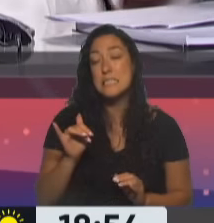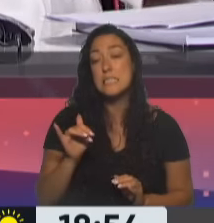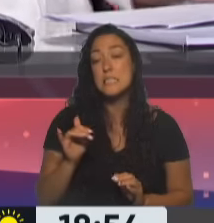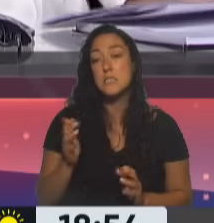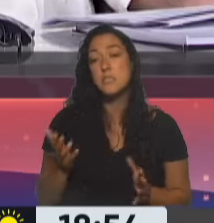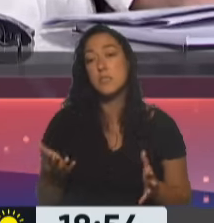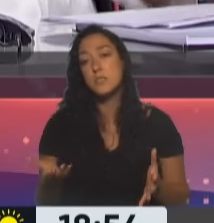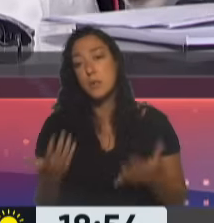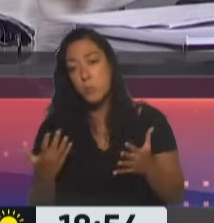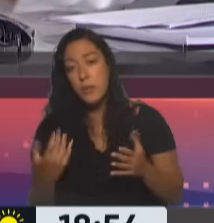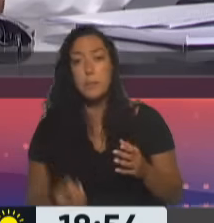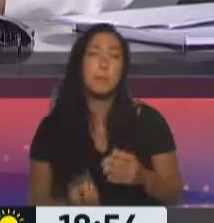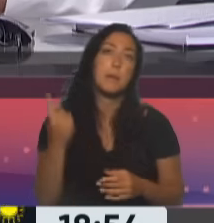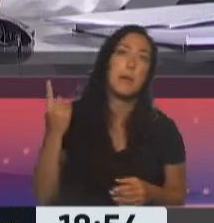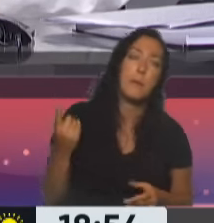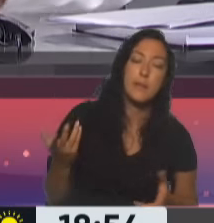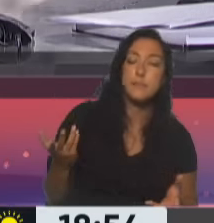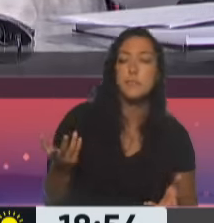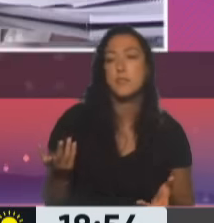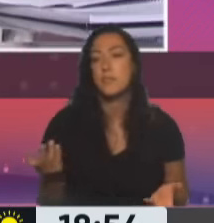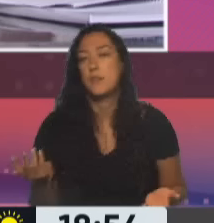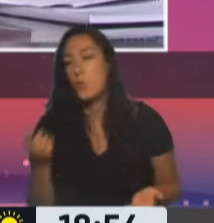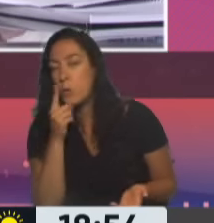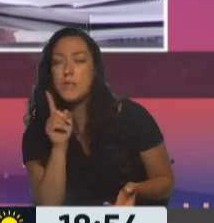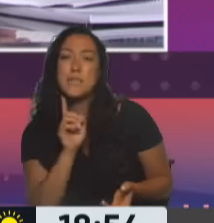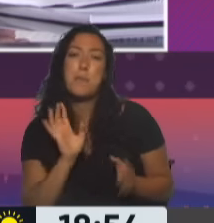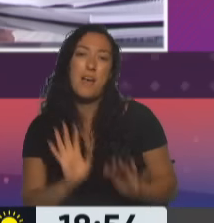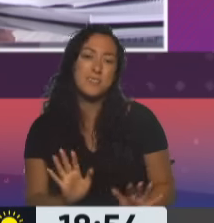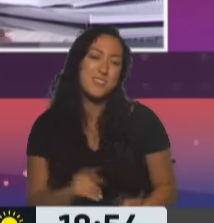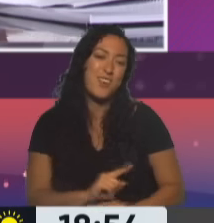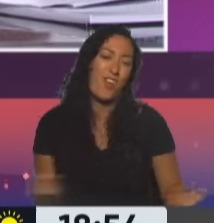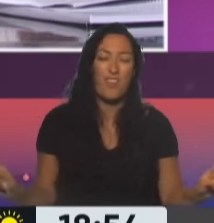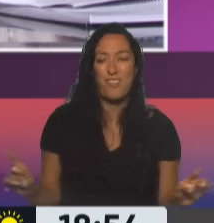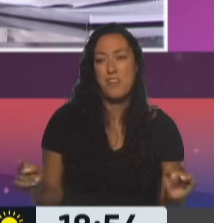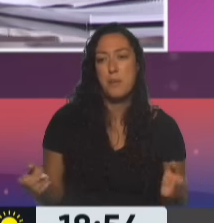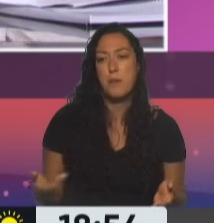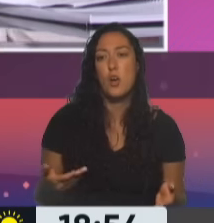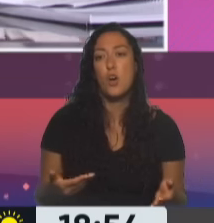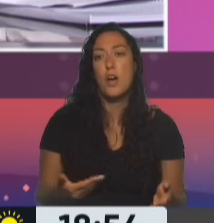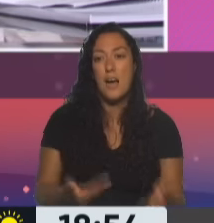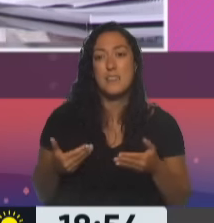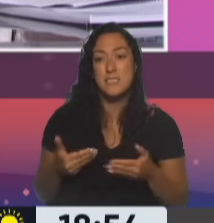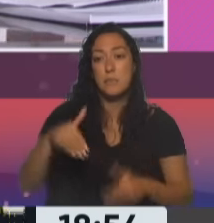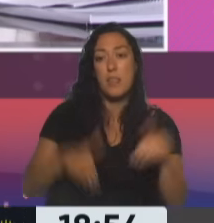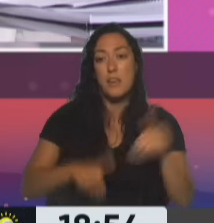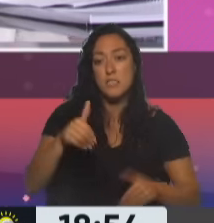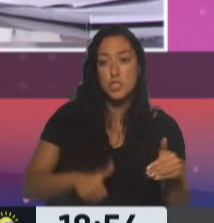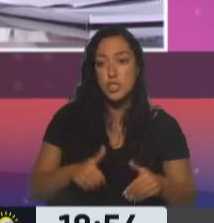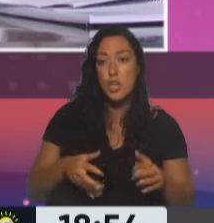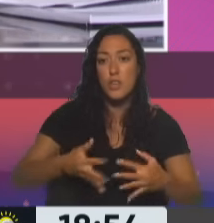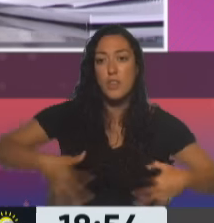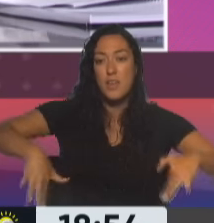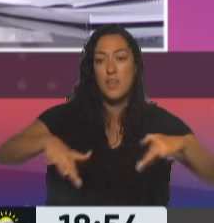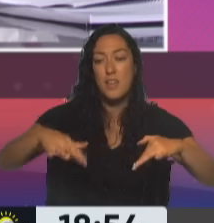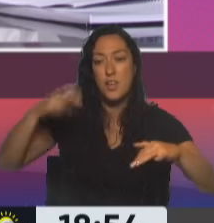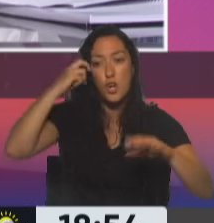no es la primera ni la última vez. Lo que pasa es que al haber tenido elecciones anticipadas en las legislativas el año pasado, bueno, hay que